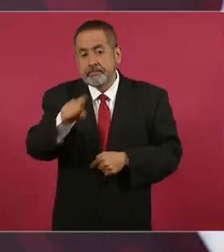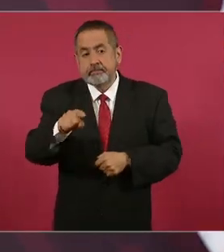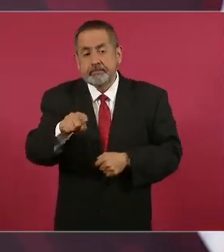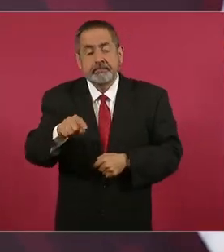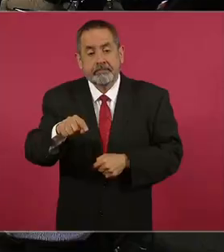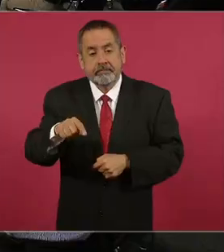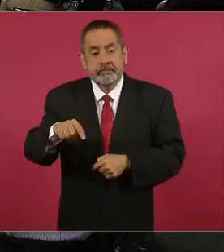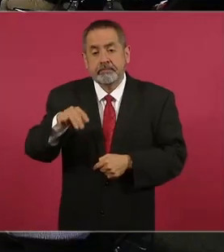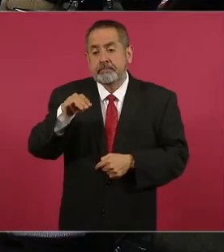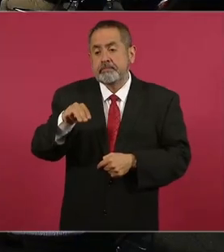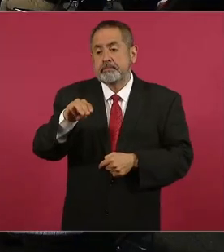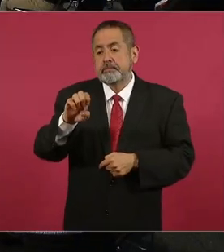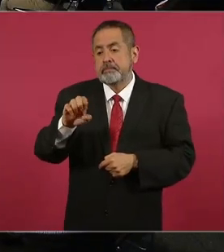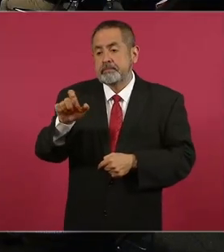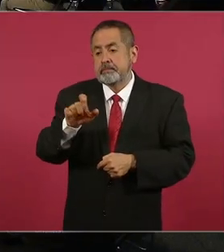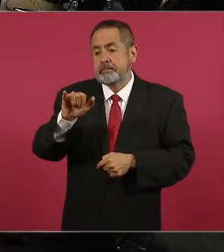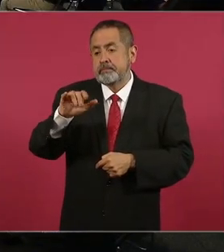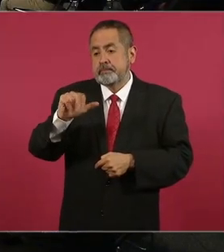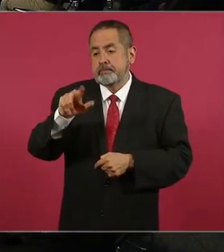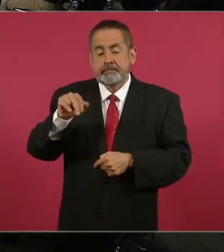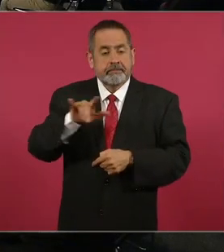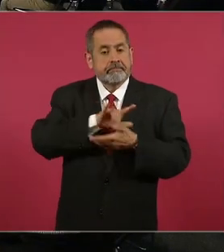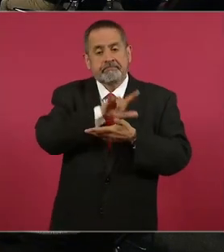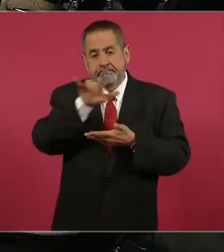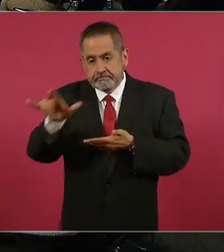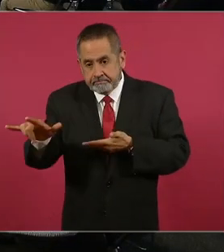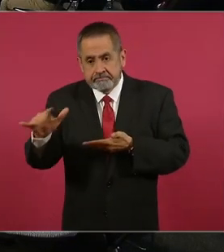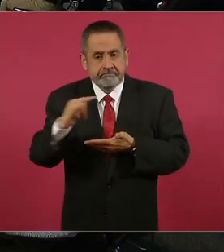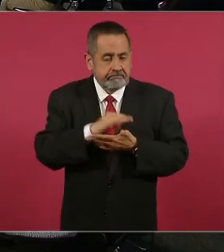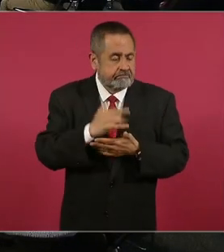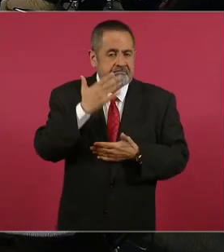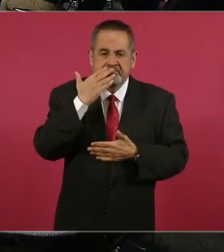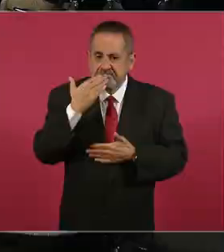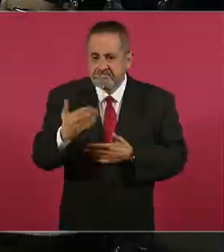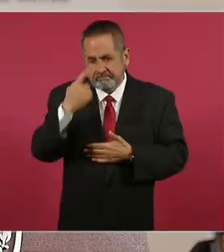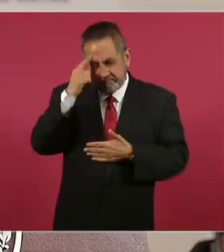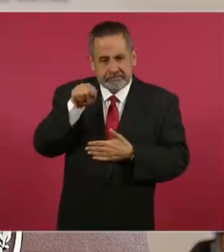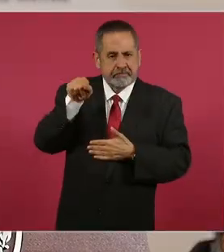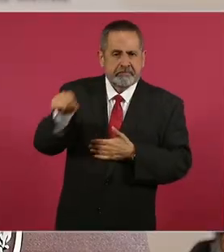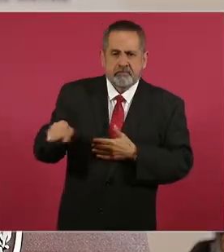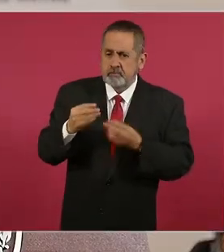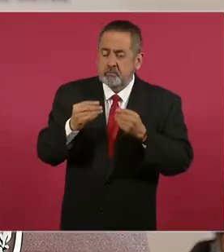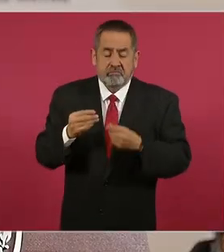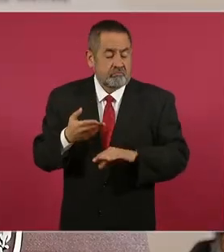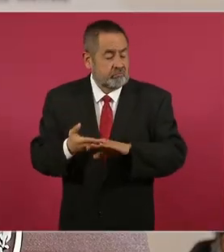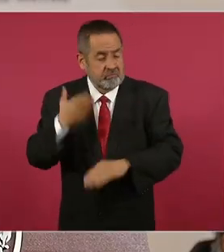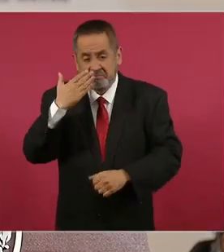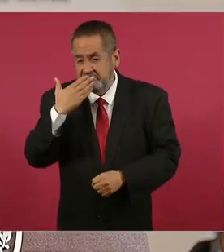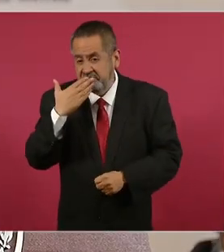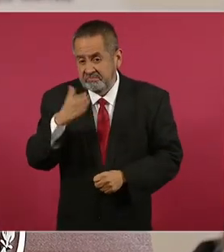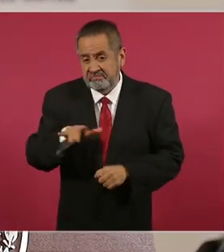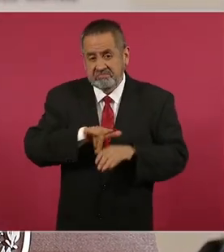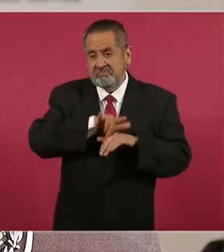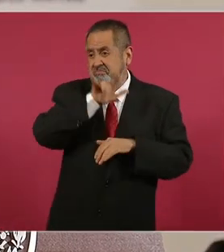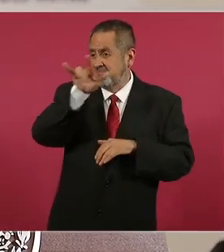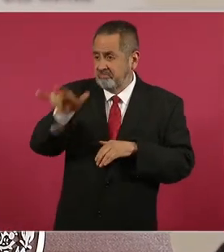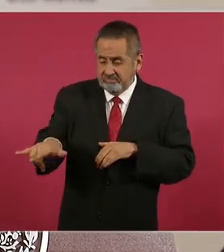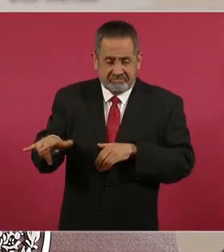mexicana está volando y muy bien, mucho muy bien,